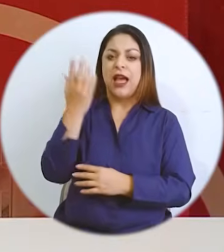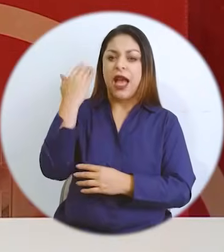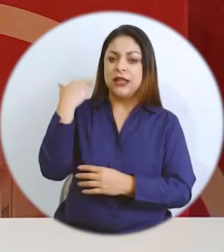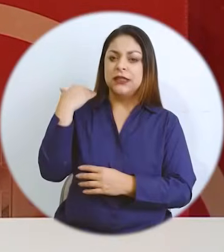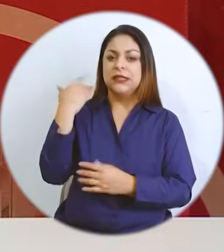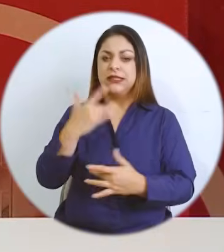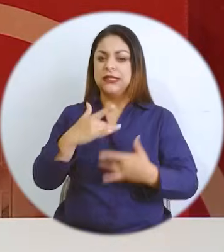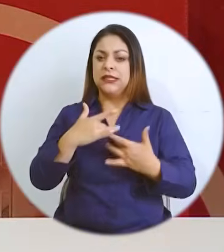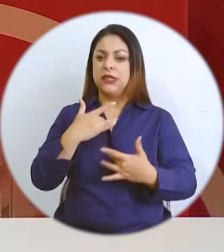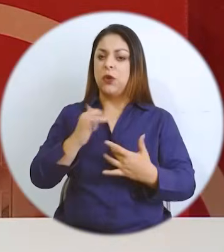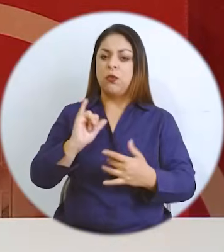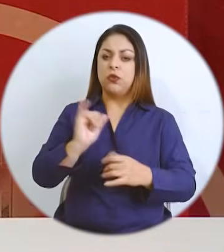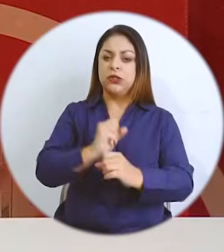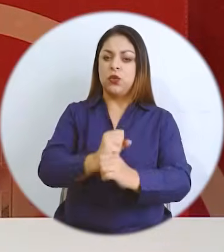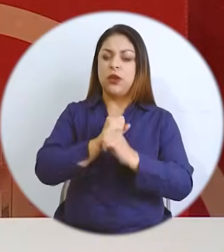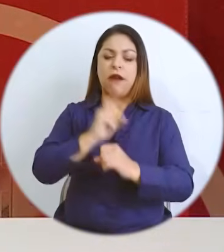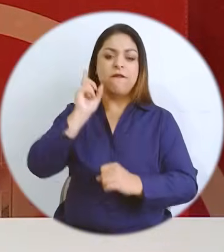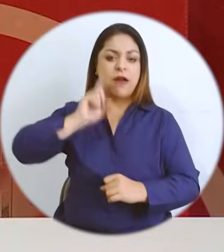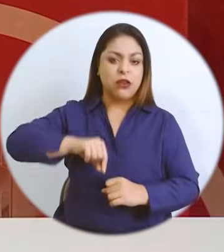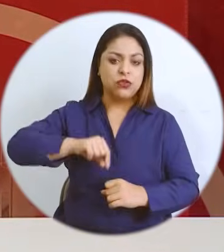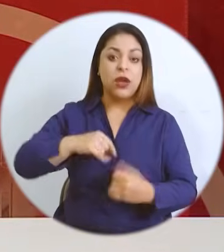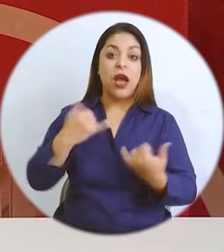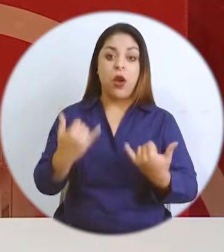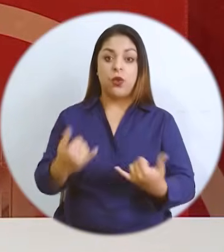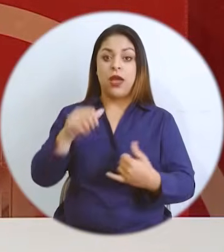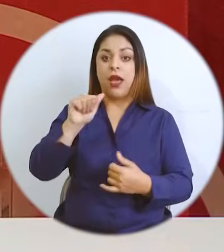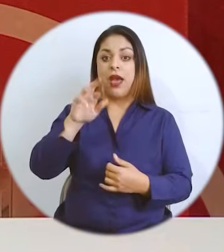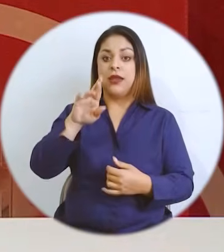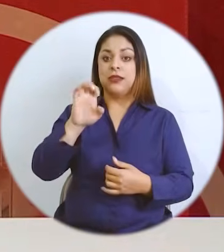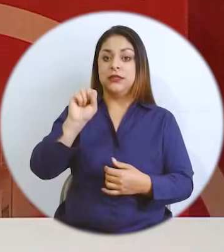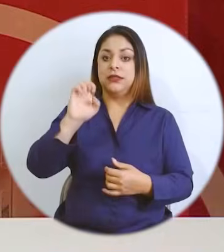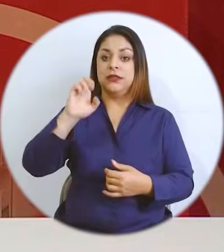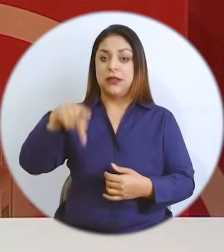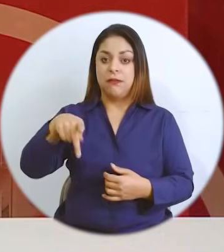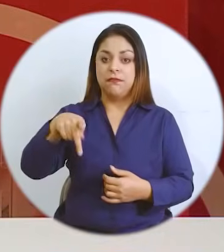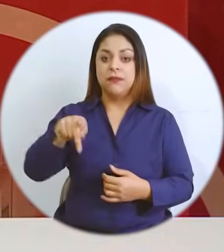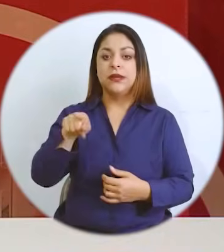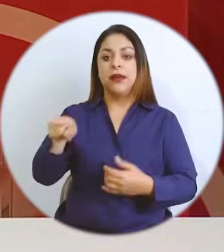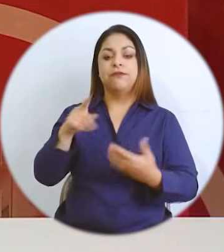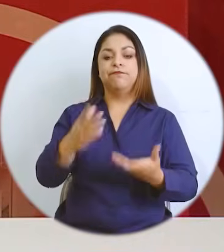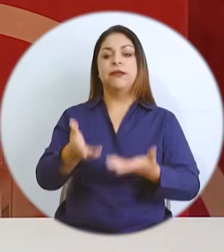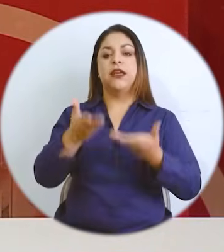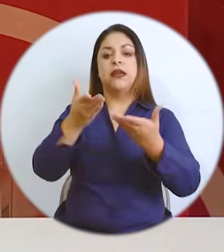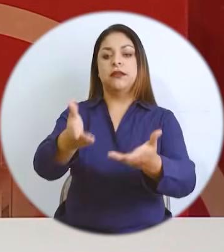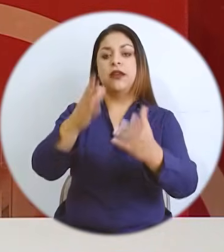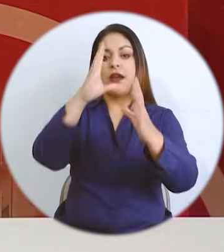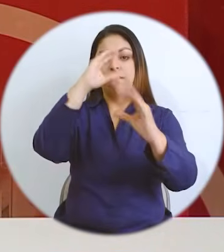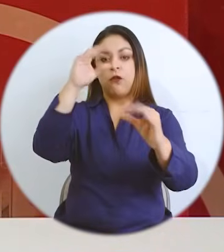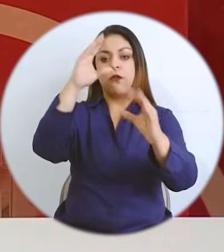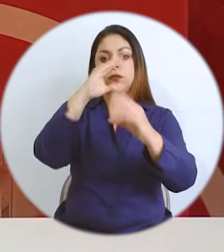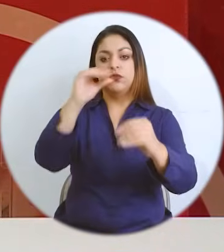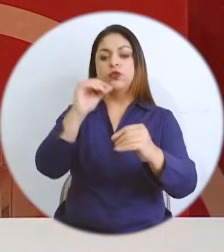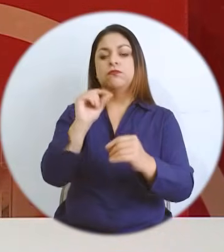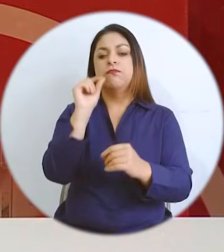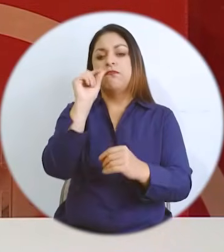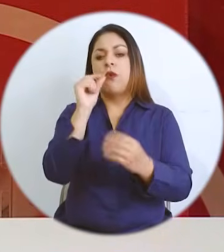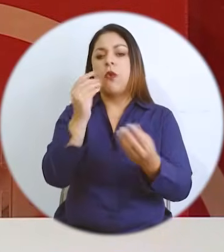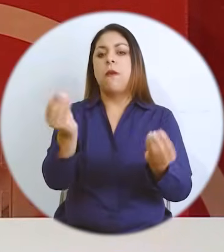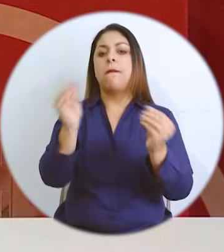con una seguridad falsa de esos indicadores, y que ahora la ARECEP viene en buena hora a entregarnos información un poco